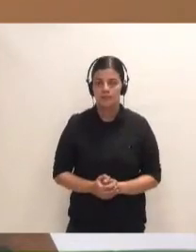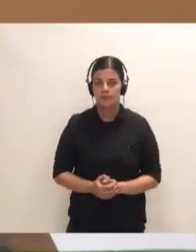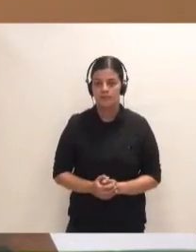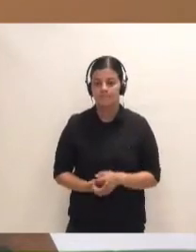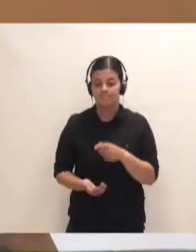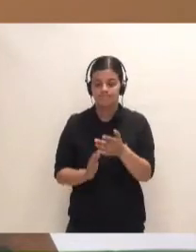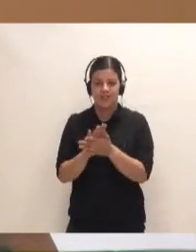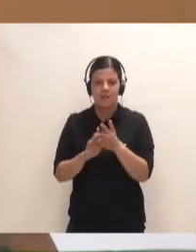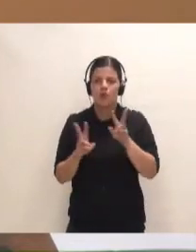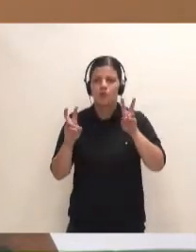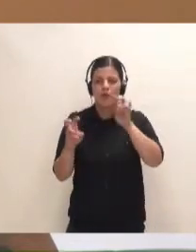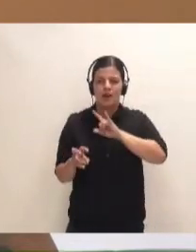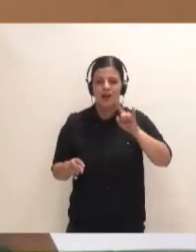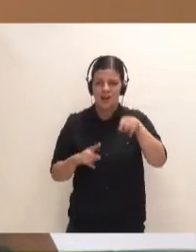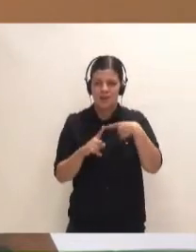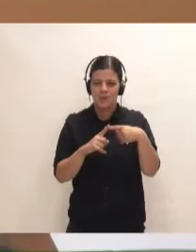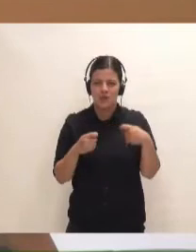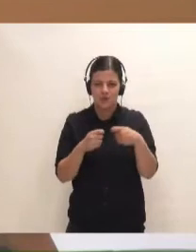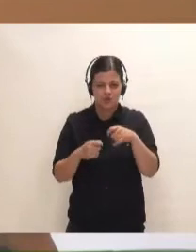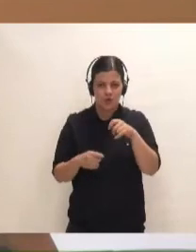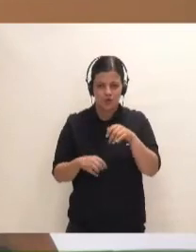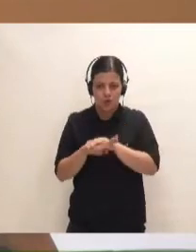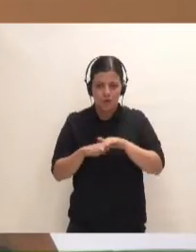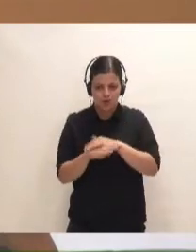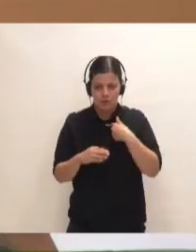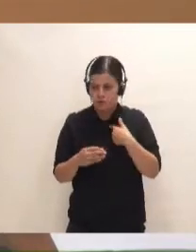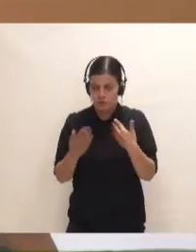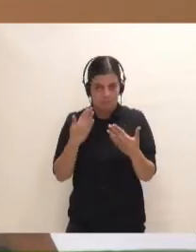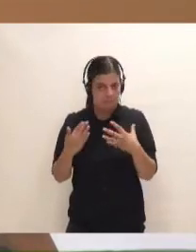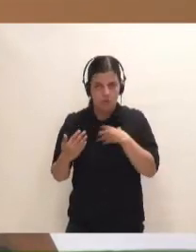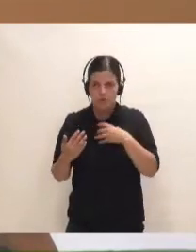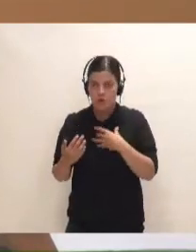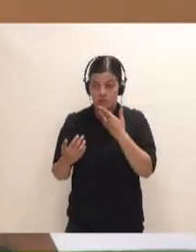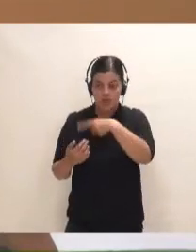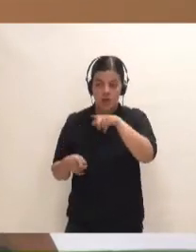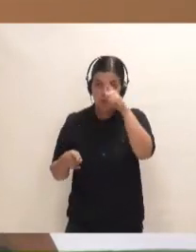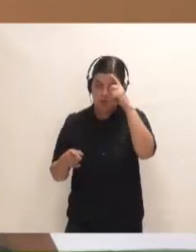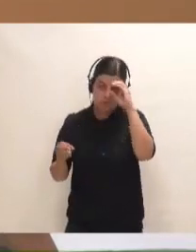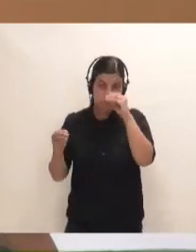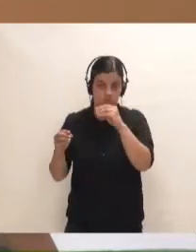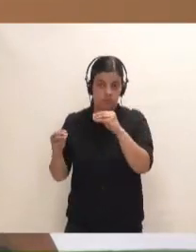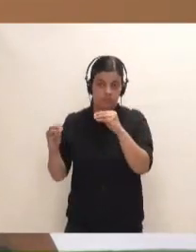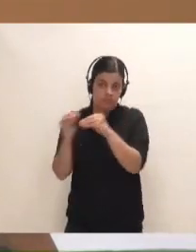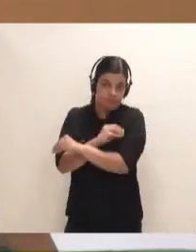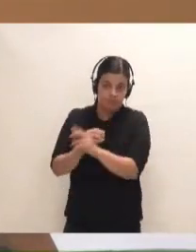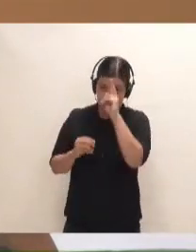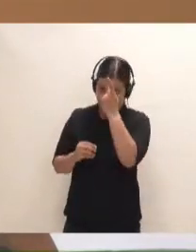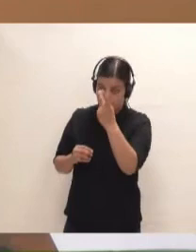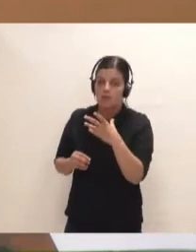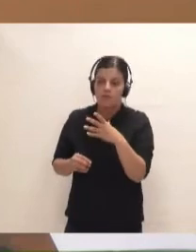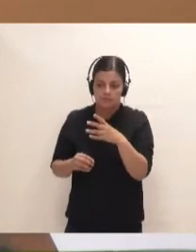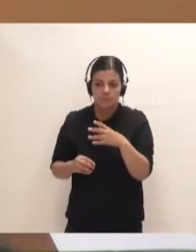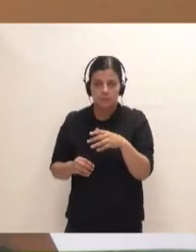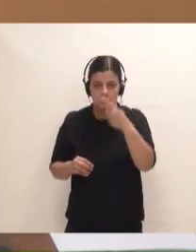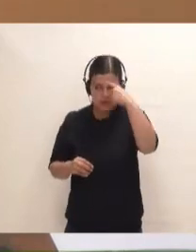Usted me habla de Nueva Canarias y de los socios del gobierno, yo no puedo hablar ni de los socios del gobierno ni de Nueva Canarias, si ellos cambian de criterio, yo creo que últimamente hay quienes cambian de criterio